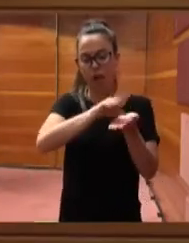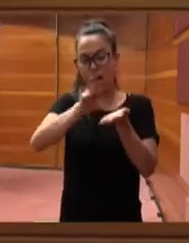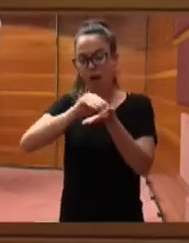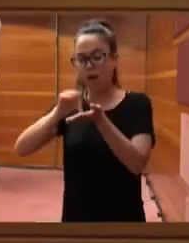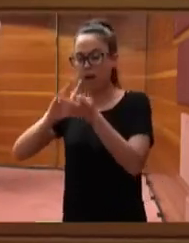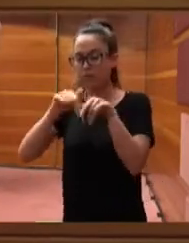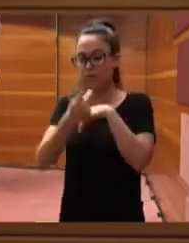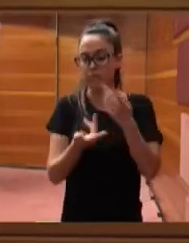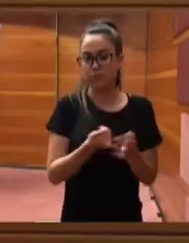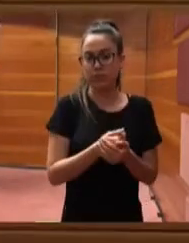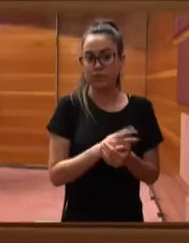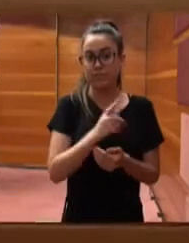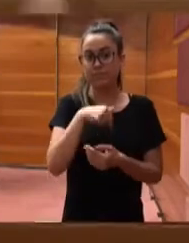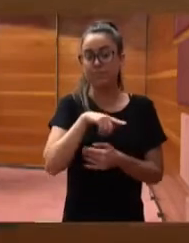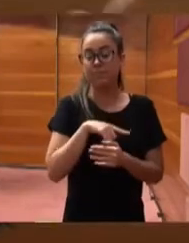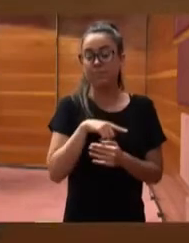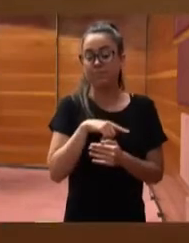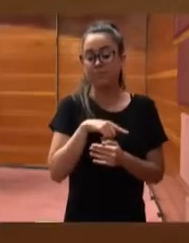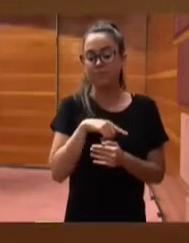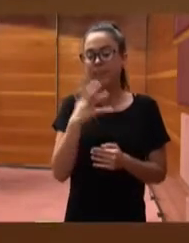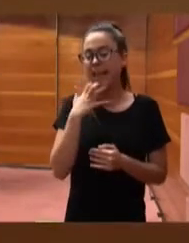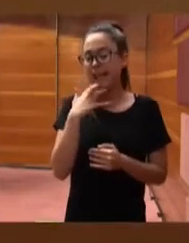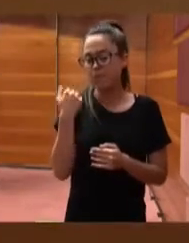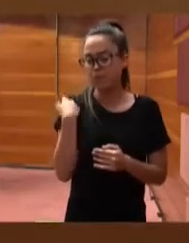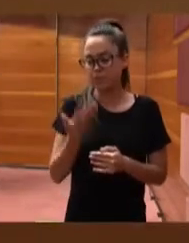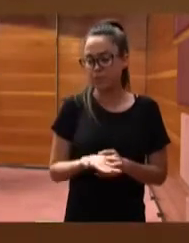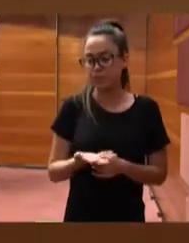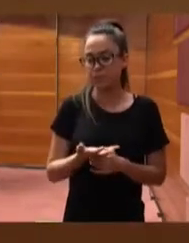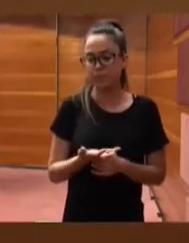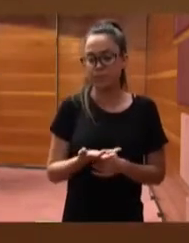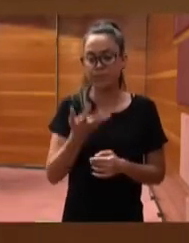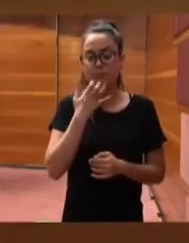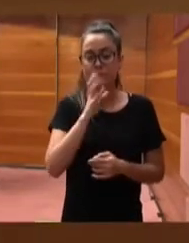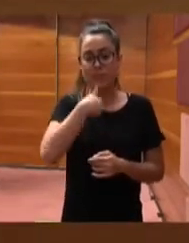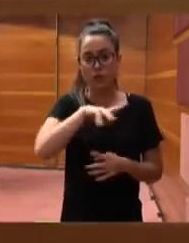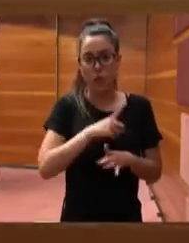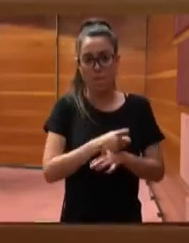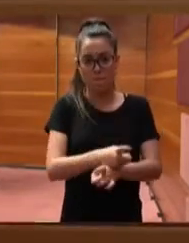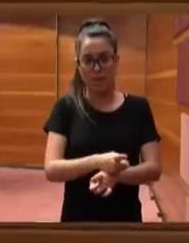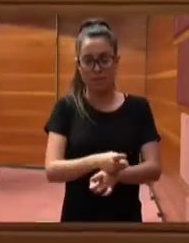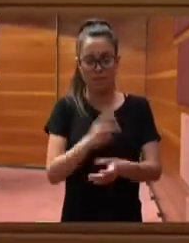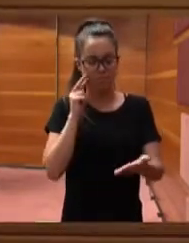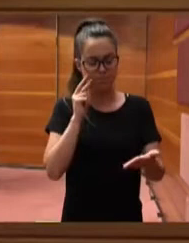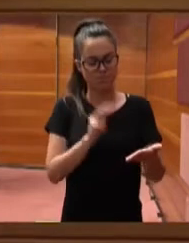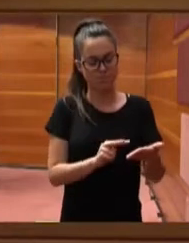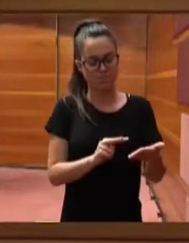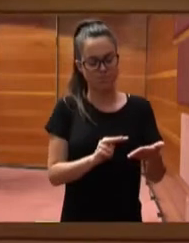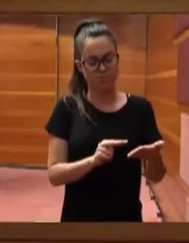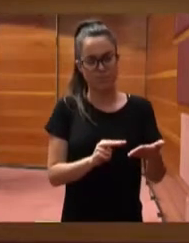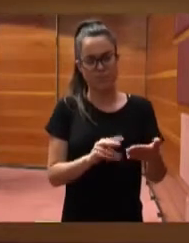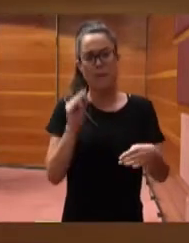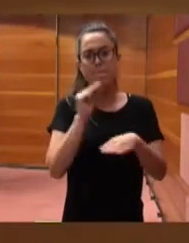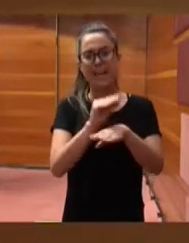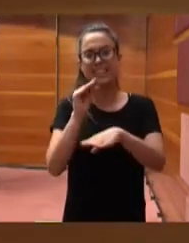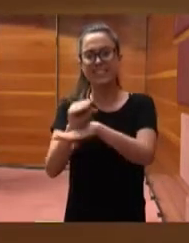que de otra forma no se habrían dado cuenta. Y os ponemos el ejemplo de al visualizar en un mapa las becas que